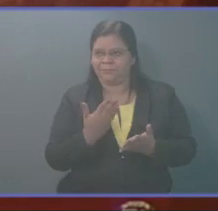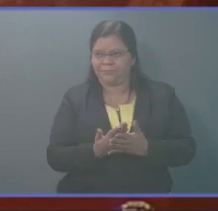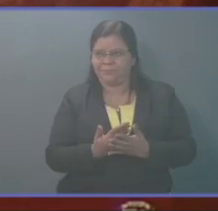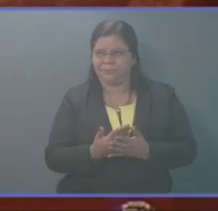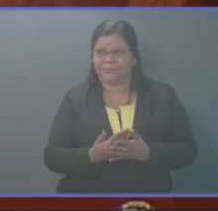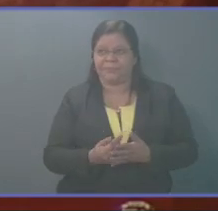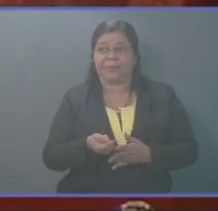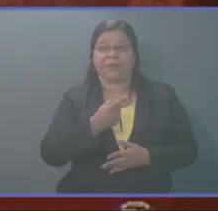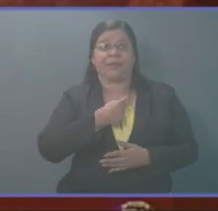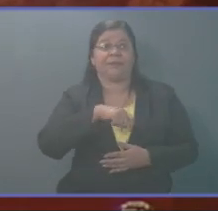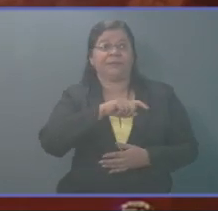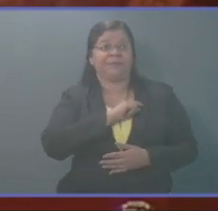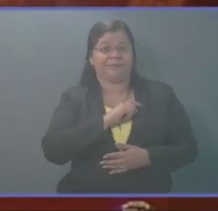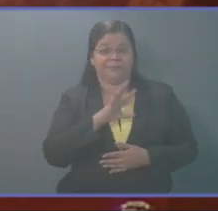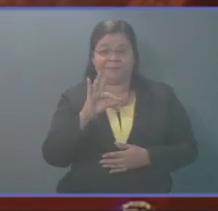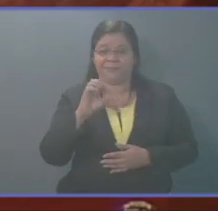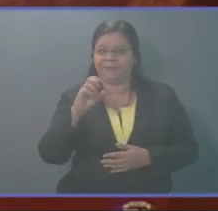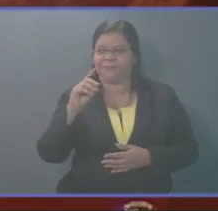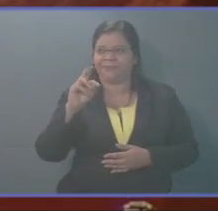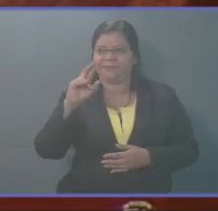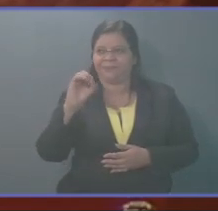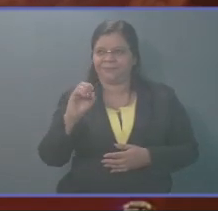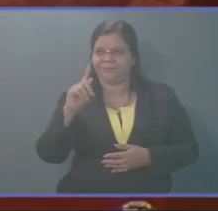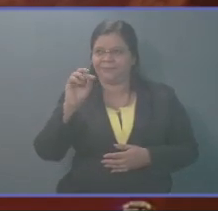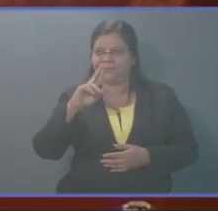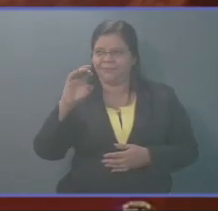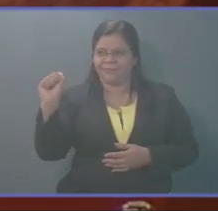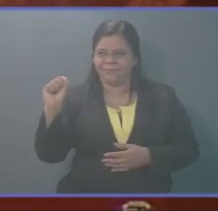Salvador, don Federico de Torres Muro,